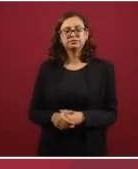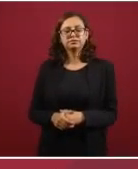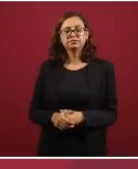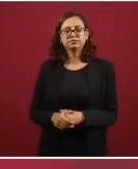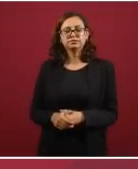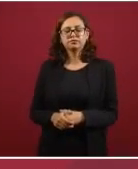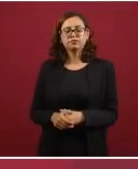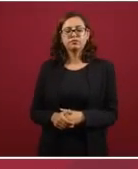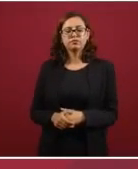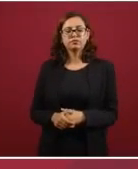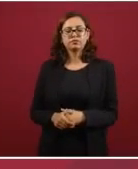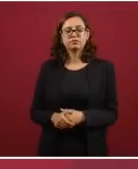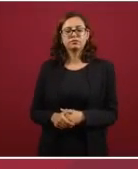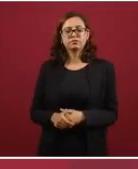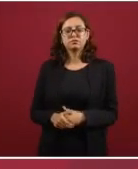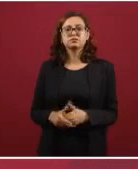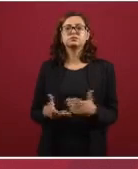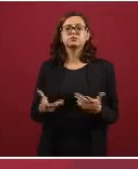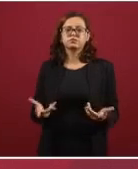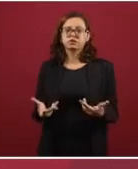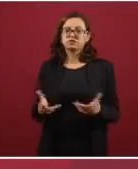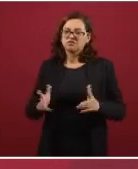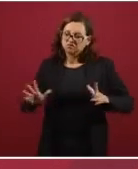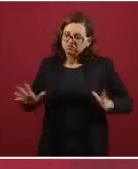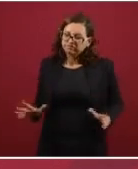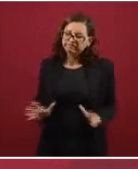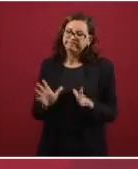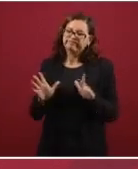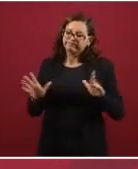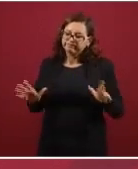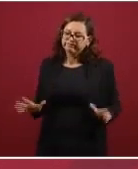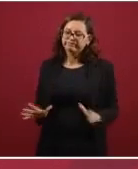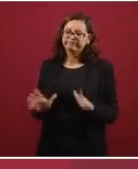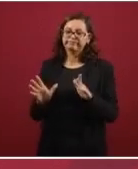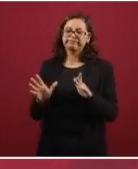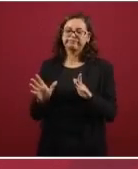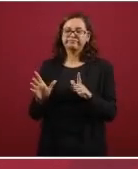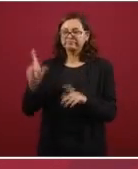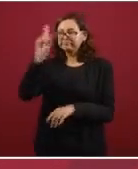Entonces, vamos a orientar mucho y